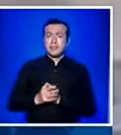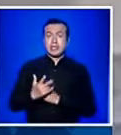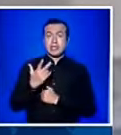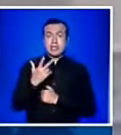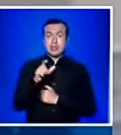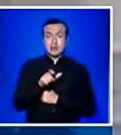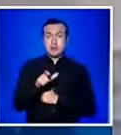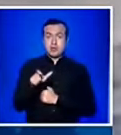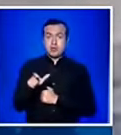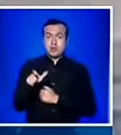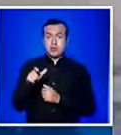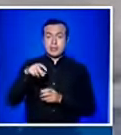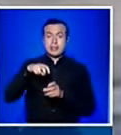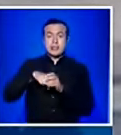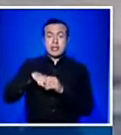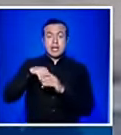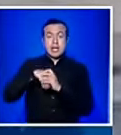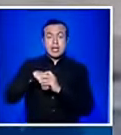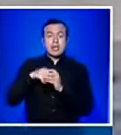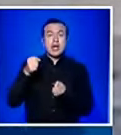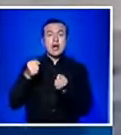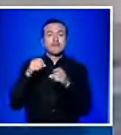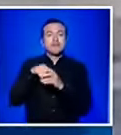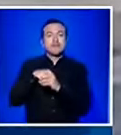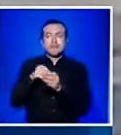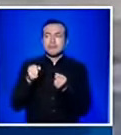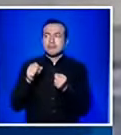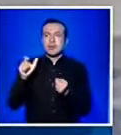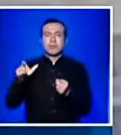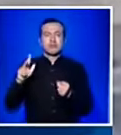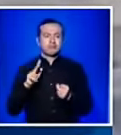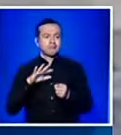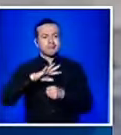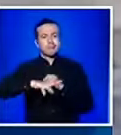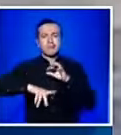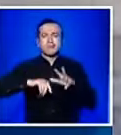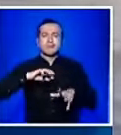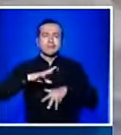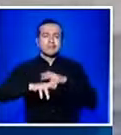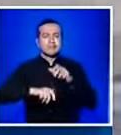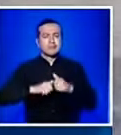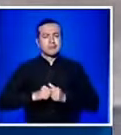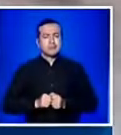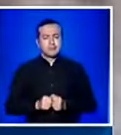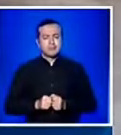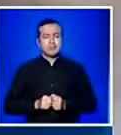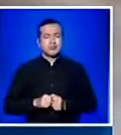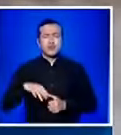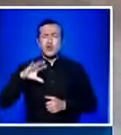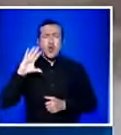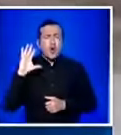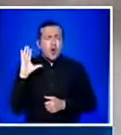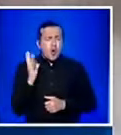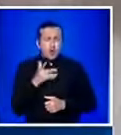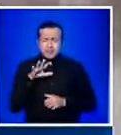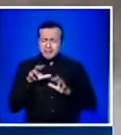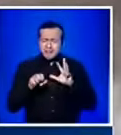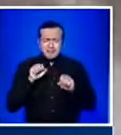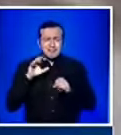jóvenes que se encontraban al interior de un auto para robarle sus pertenencias. Les robaron todas sus